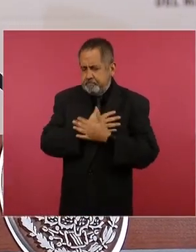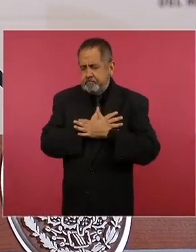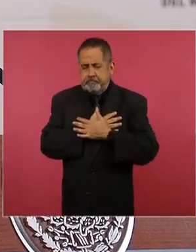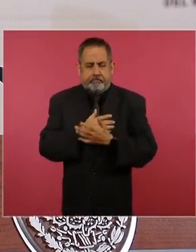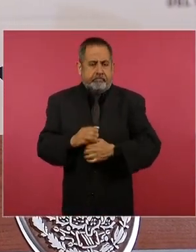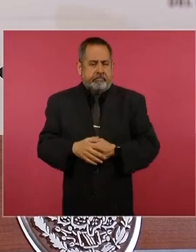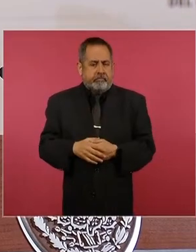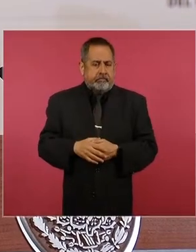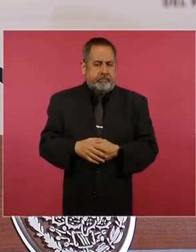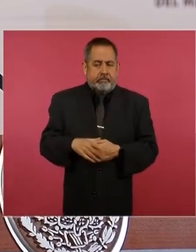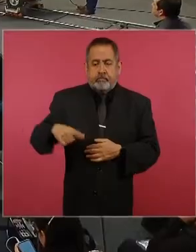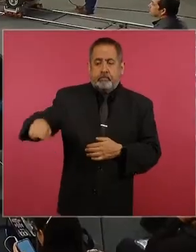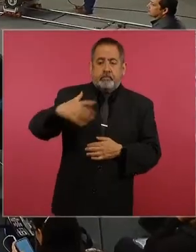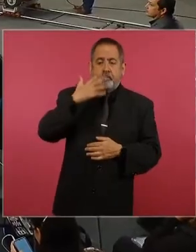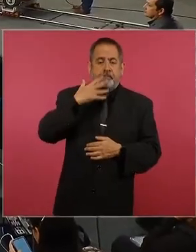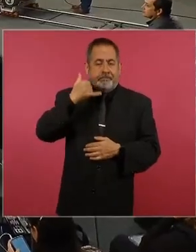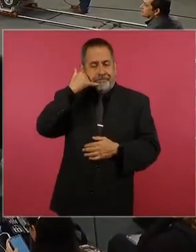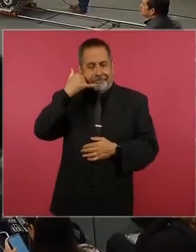pues no hay teléfono.